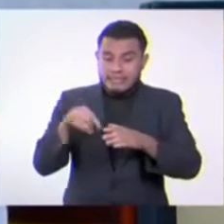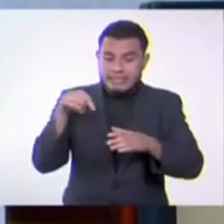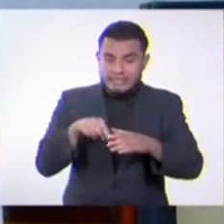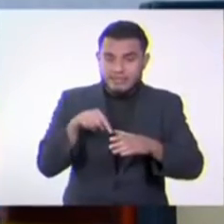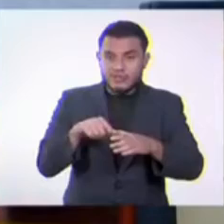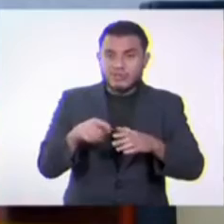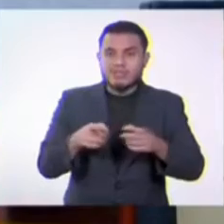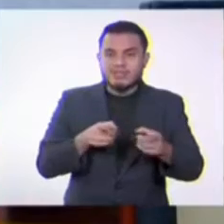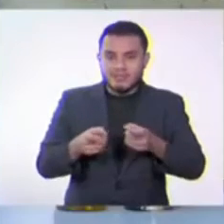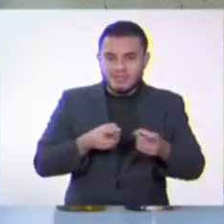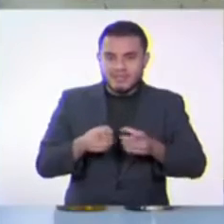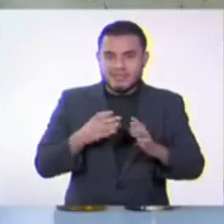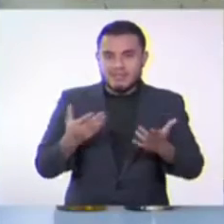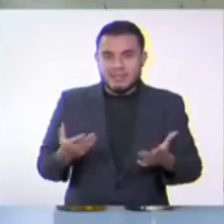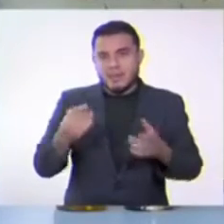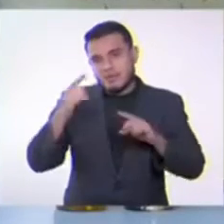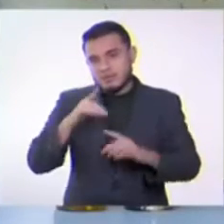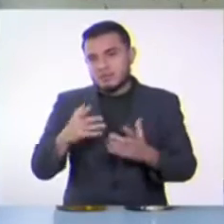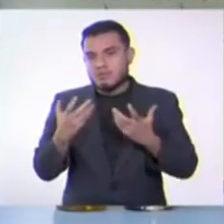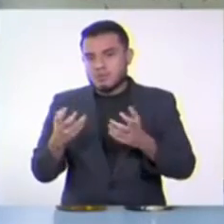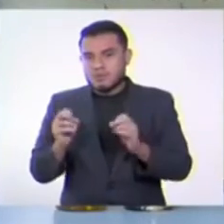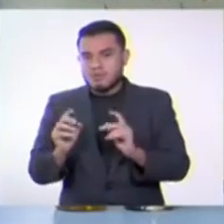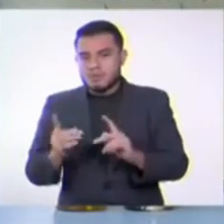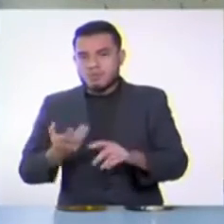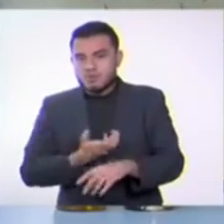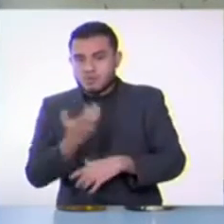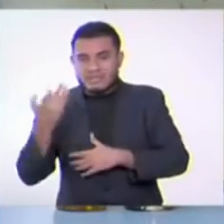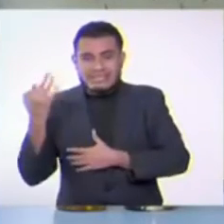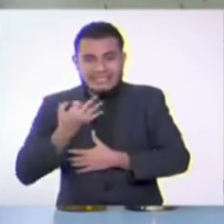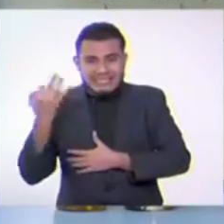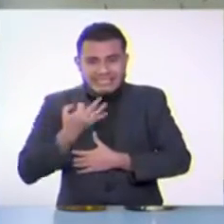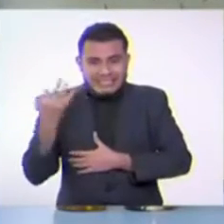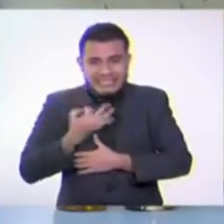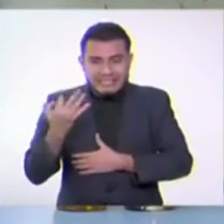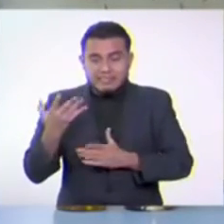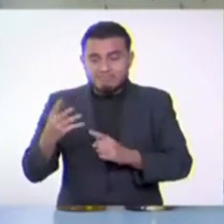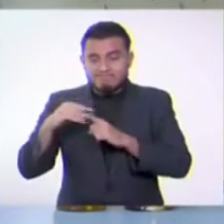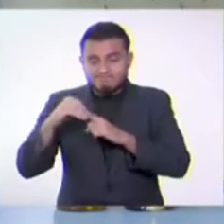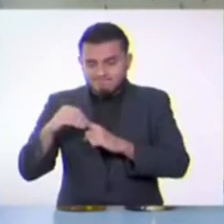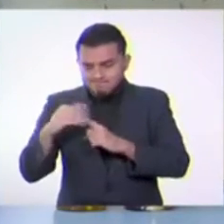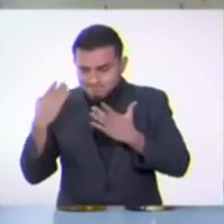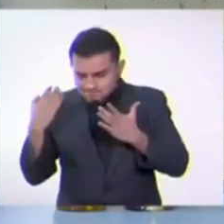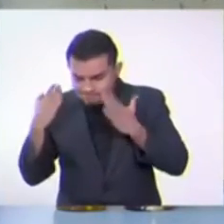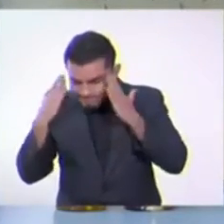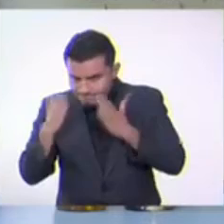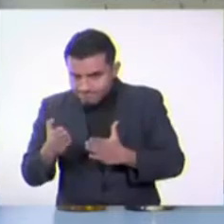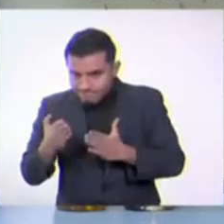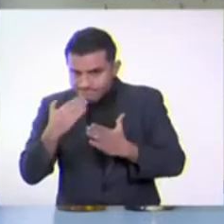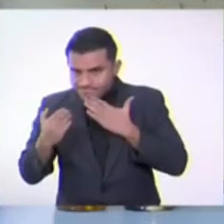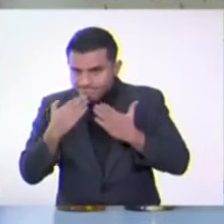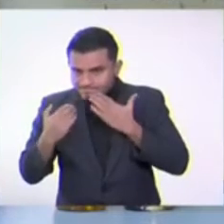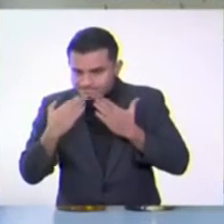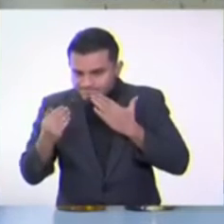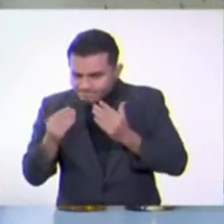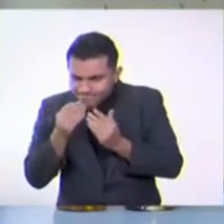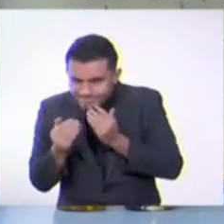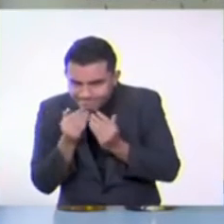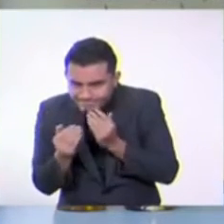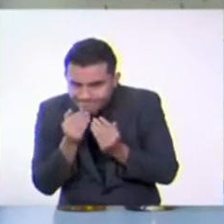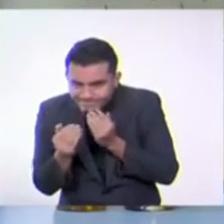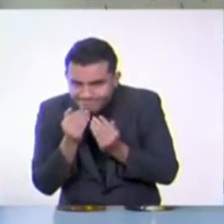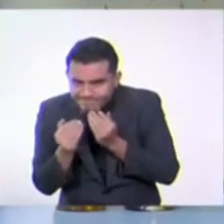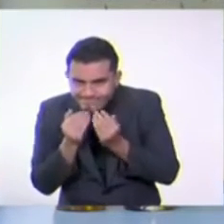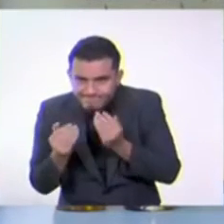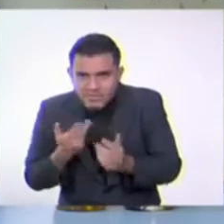dominios. Además, muchas veces necesitamos ser más específicos y, por ejemplo, separar, digamos,